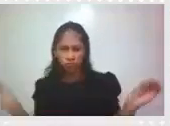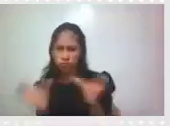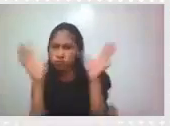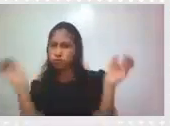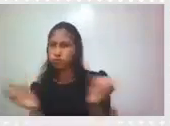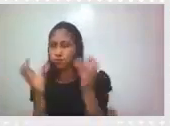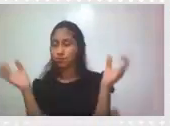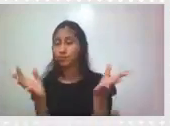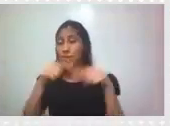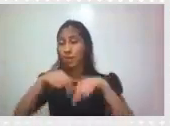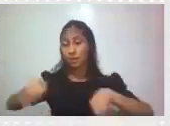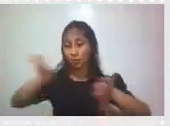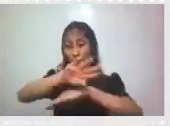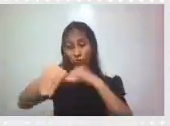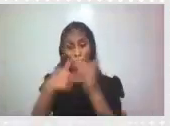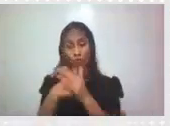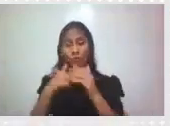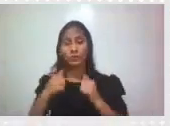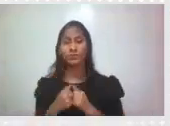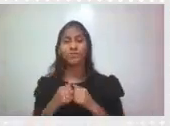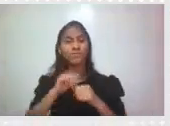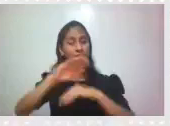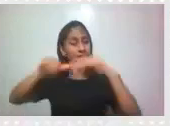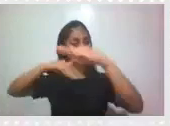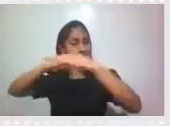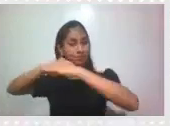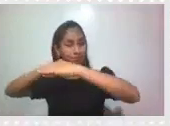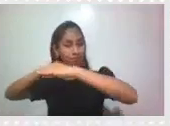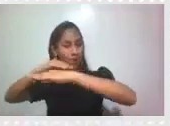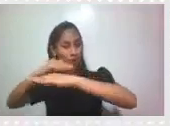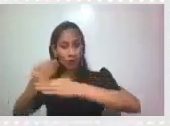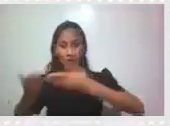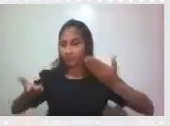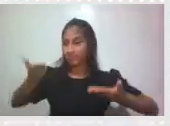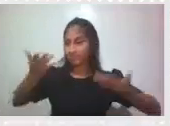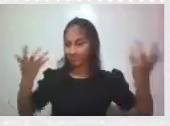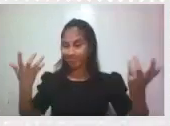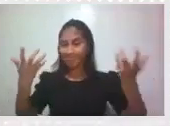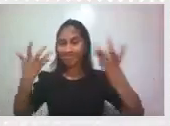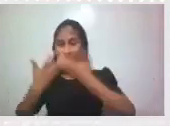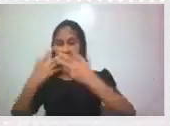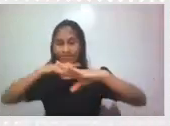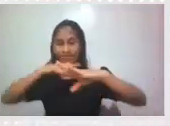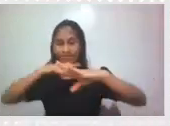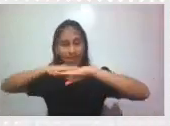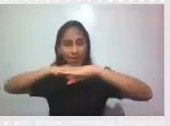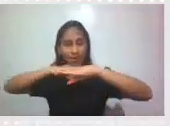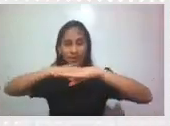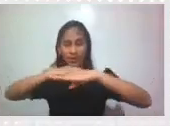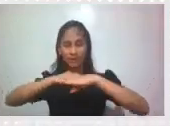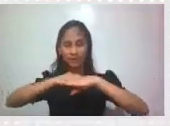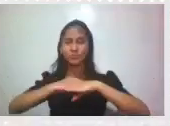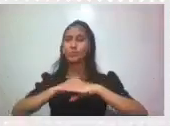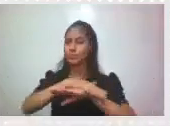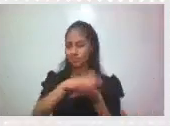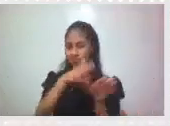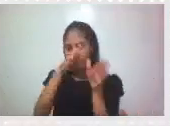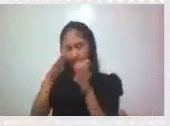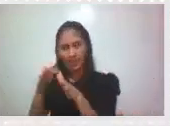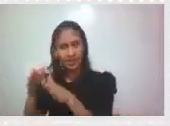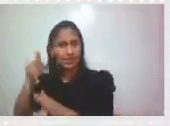participación ciudadana, en una forma igualitaria, equilibrada. Son procesos que requieren también espacios